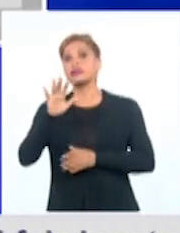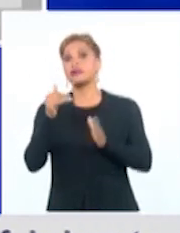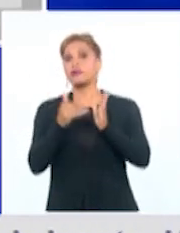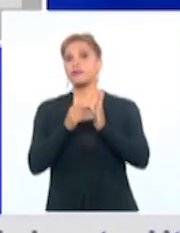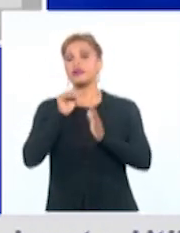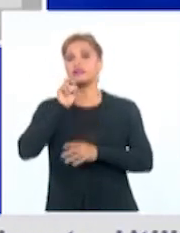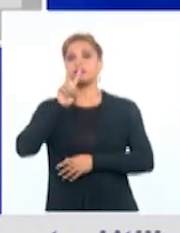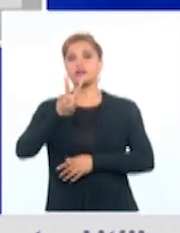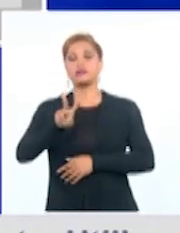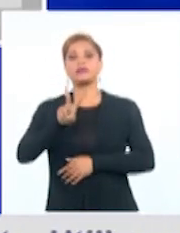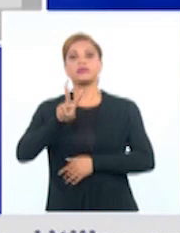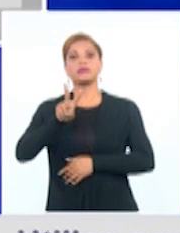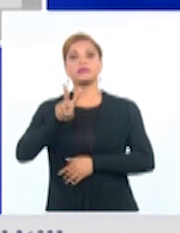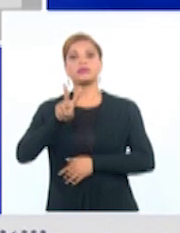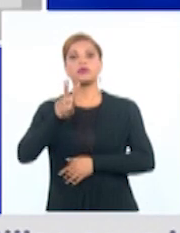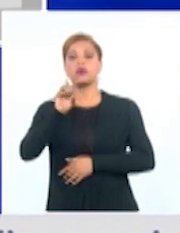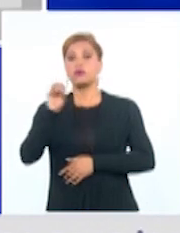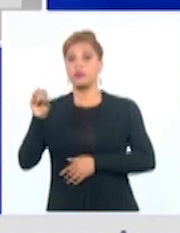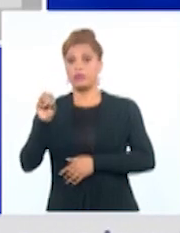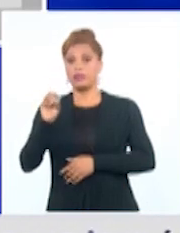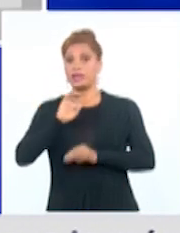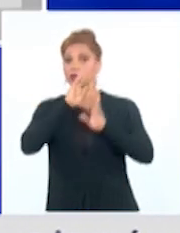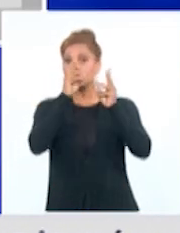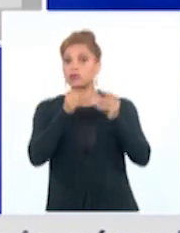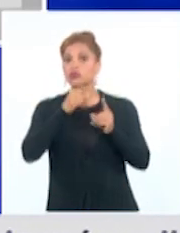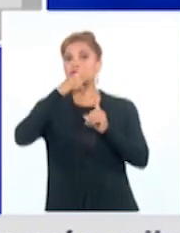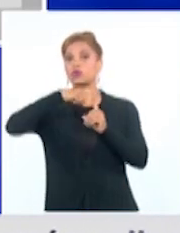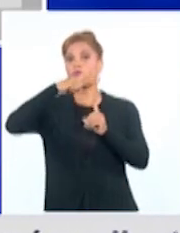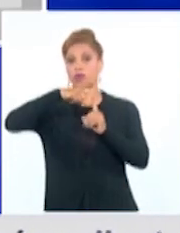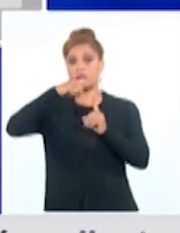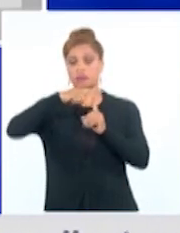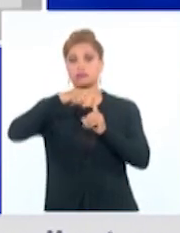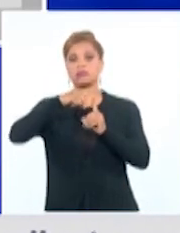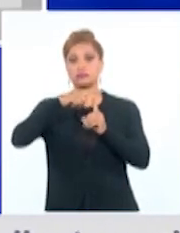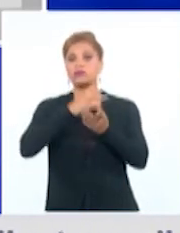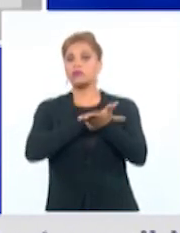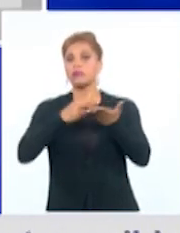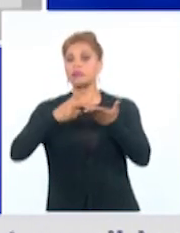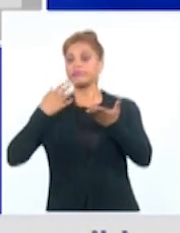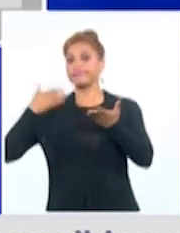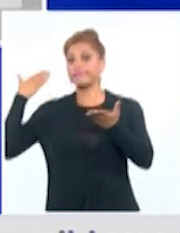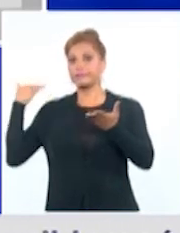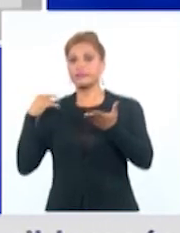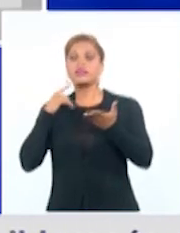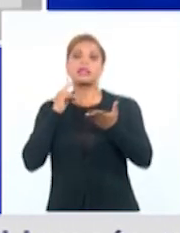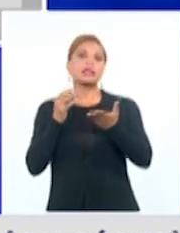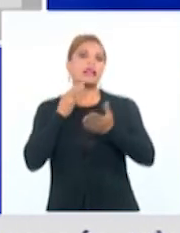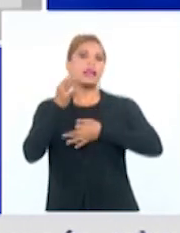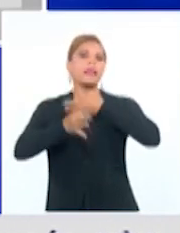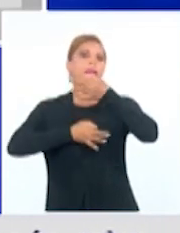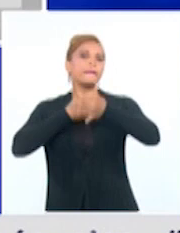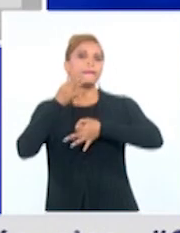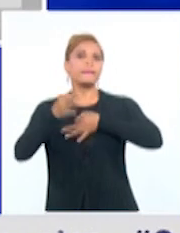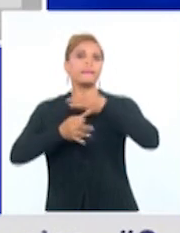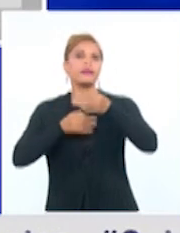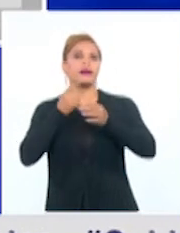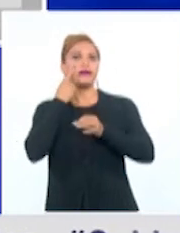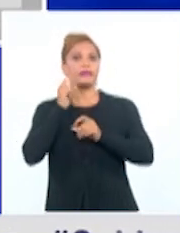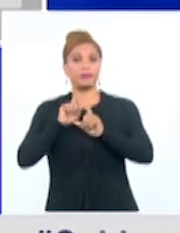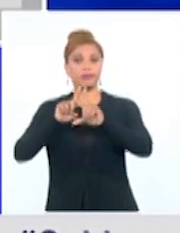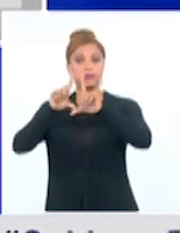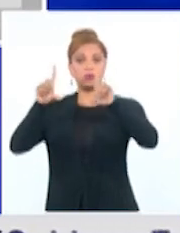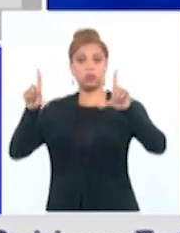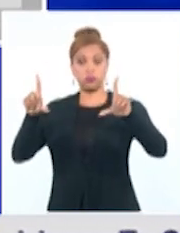45.200 del acumulado que tenemos en estos últimos 15 días. Y, como se puede ver en el